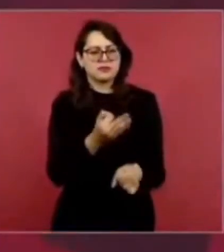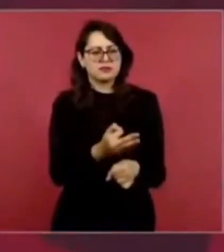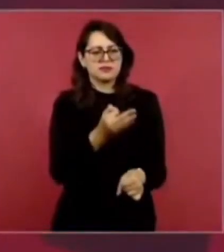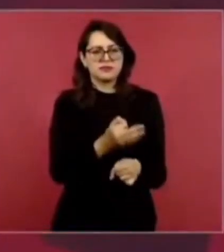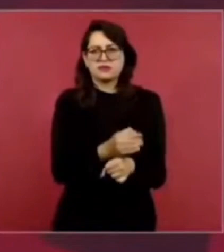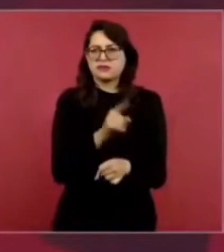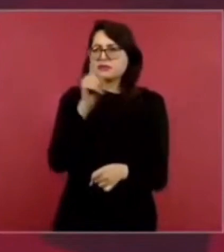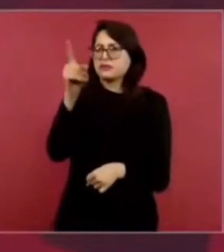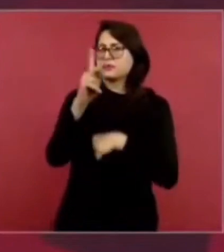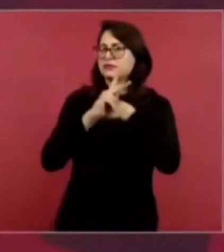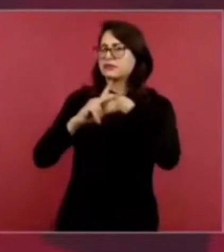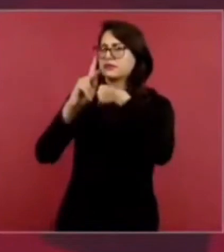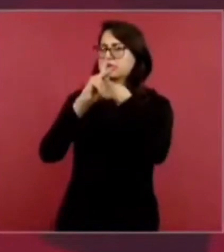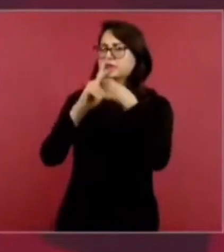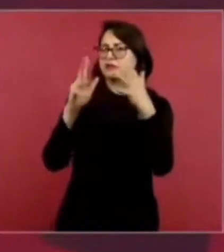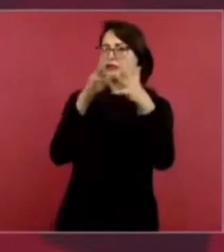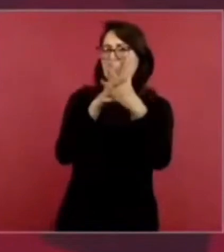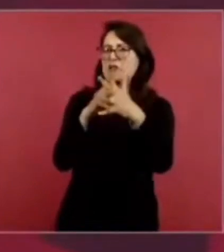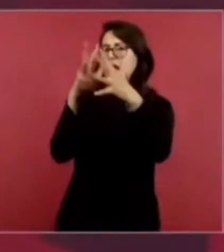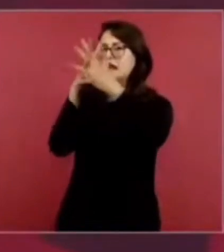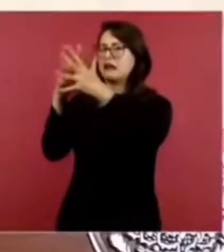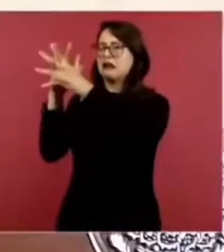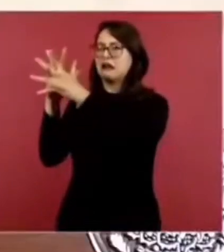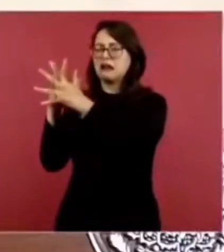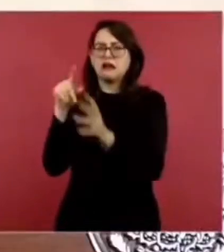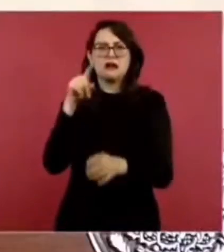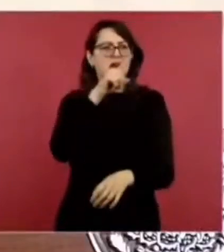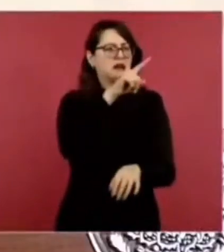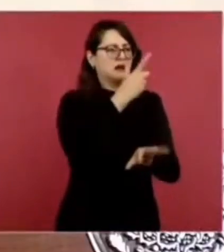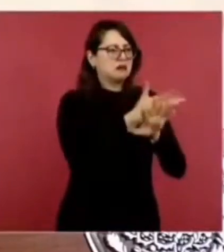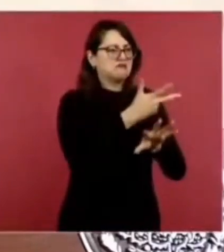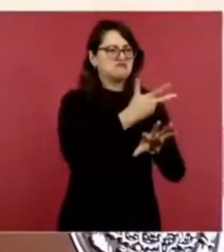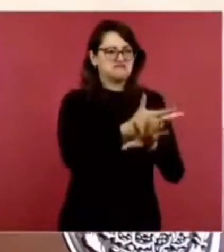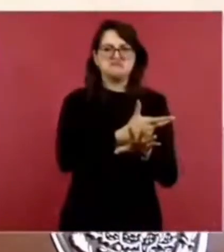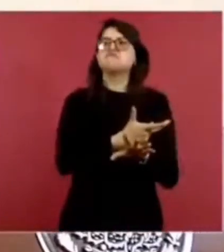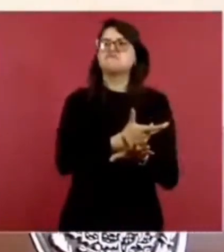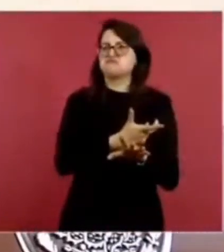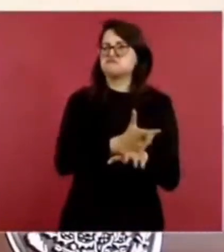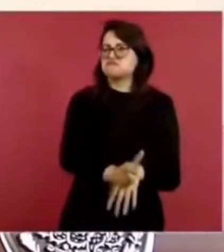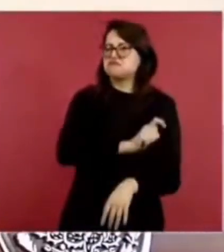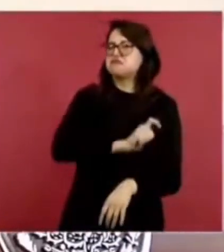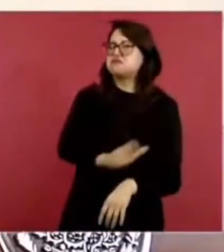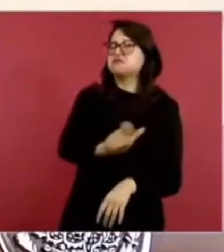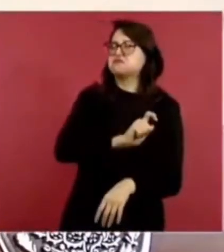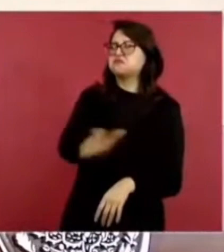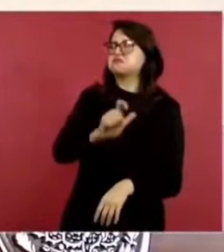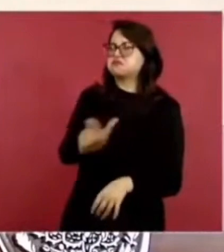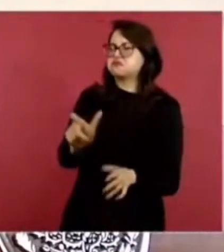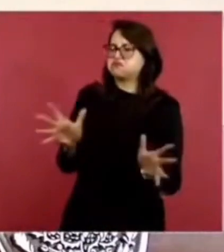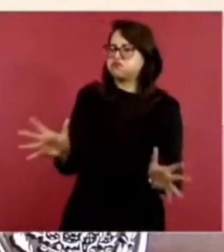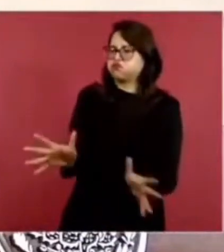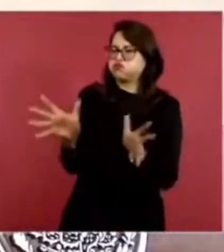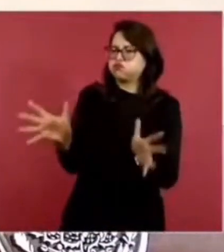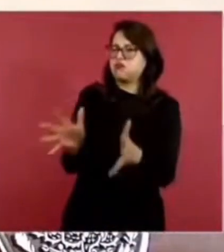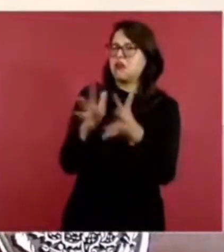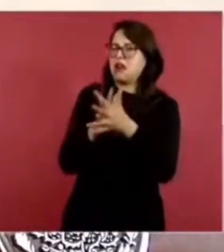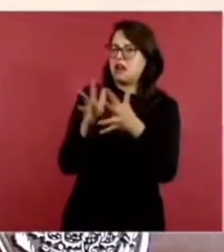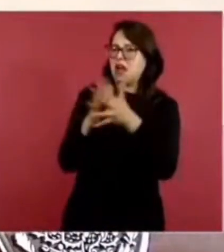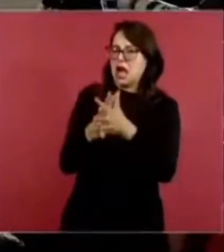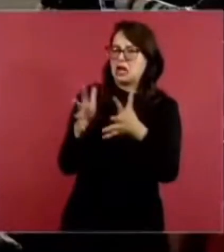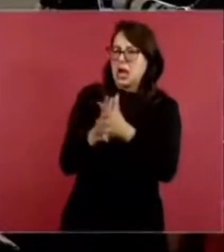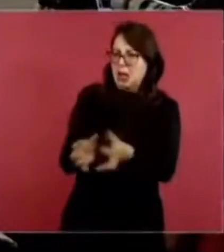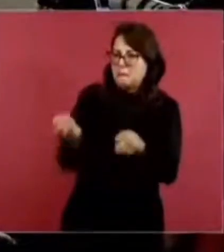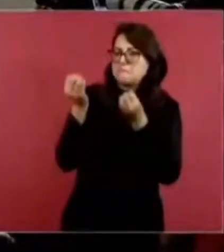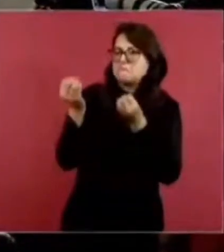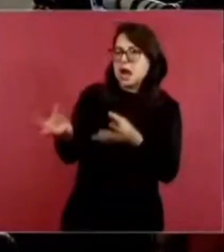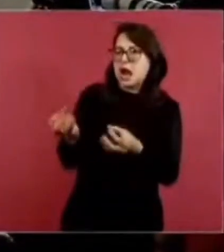armas, para alimentar, mantener guerras, y que no se invierta